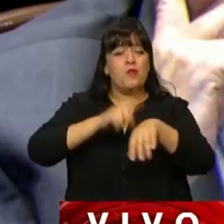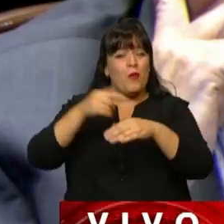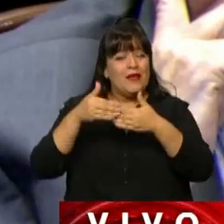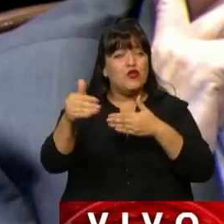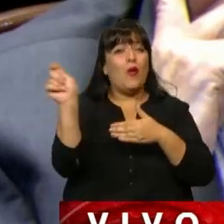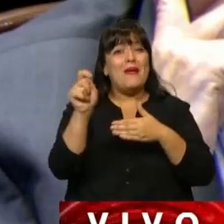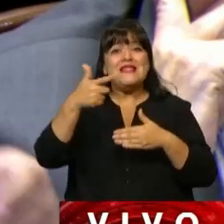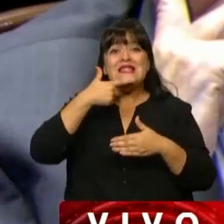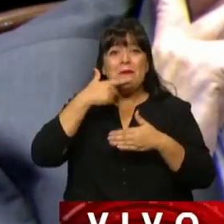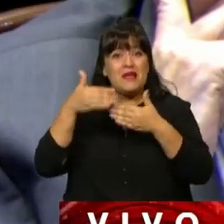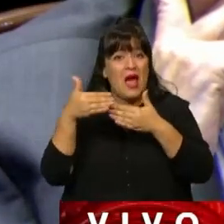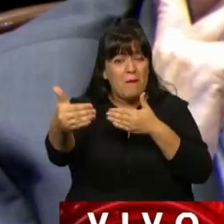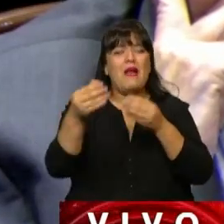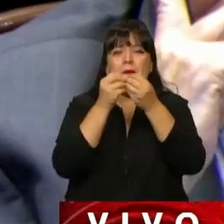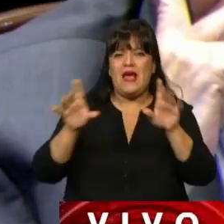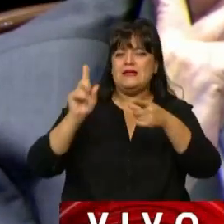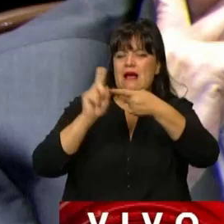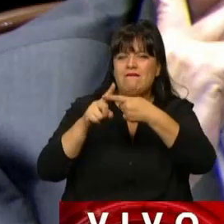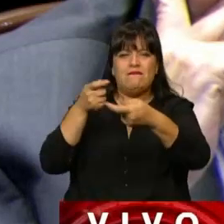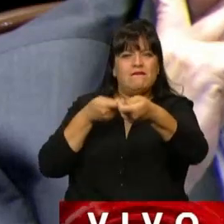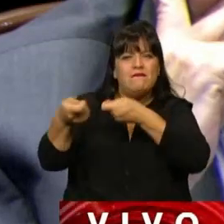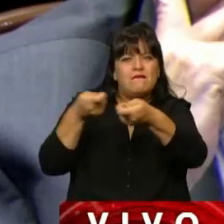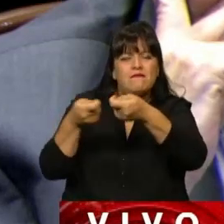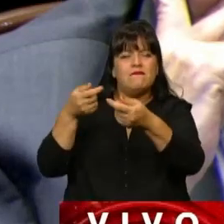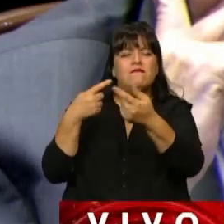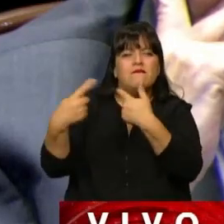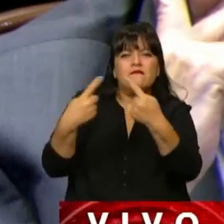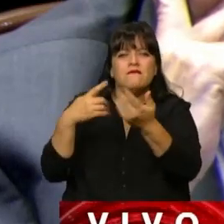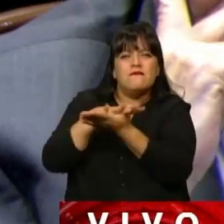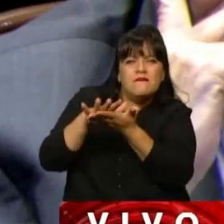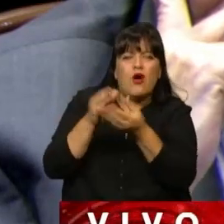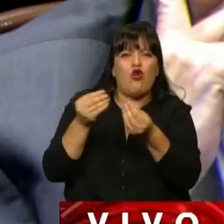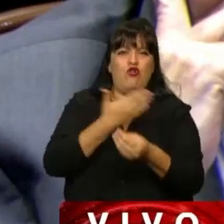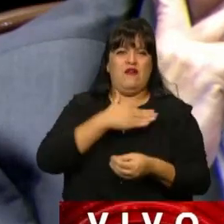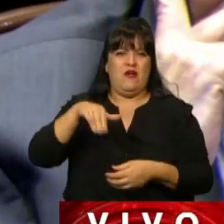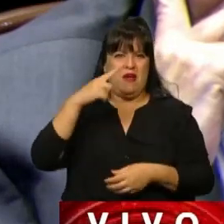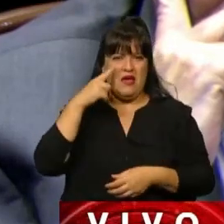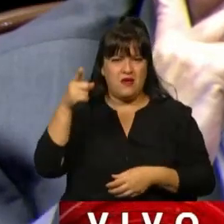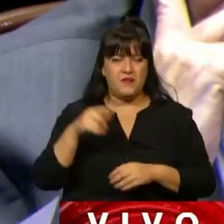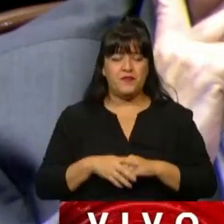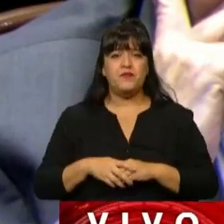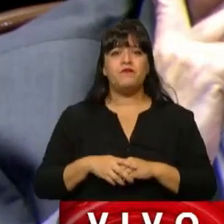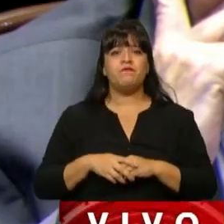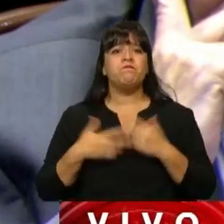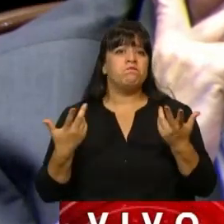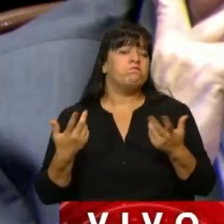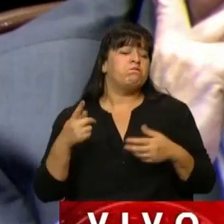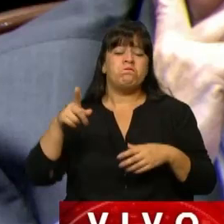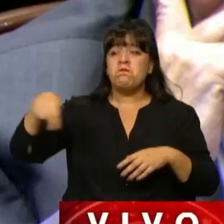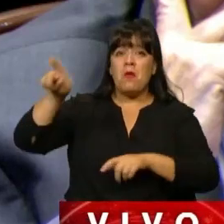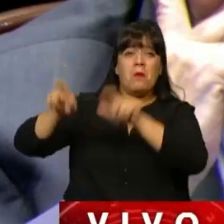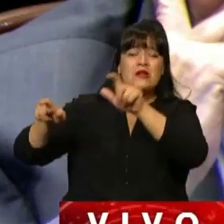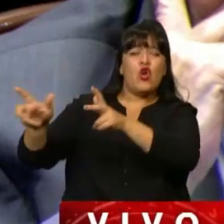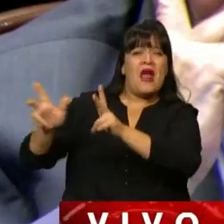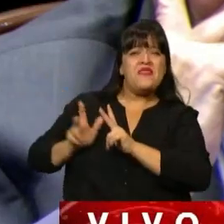septiembre comienzan las negociaciones con el Fondo Monetario Internacional. Y por allí alguien dijo,